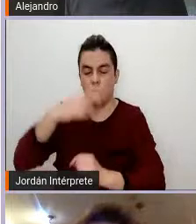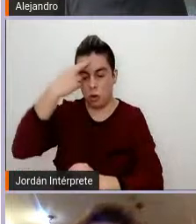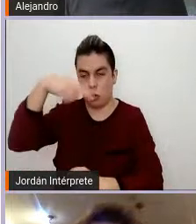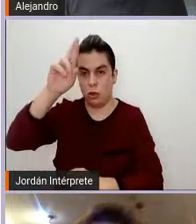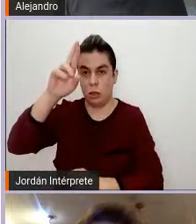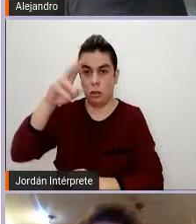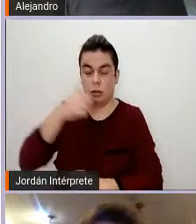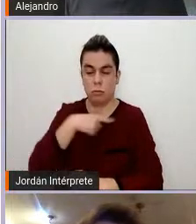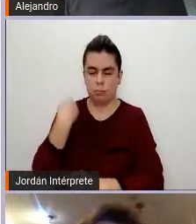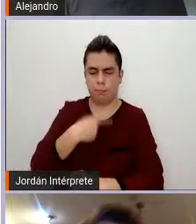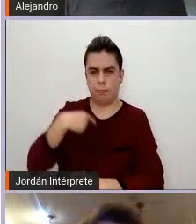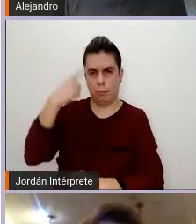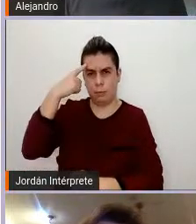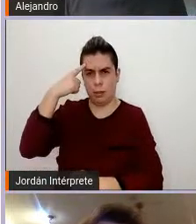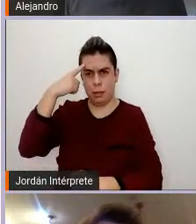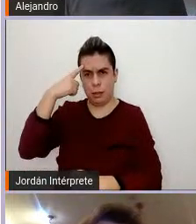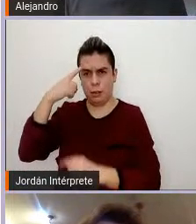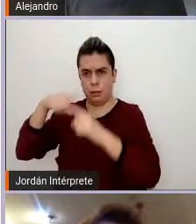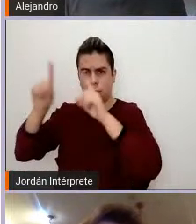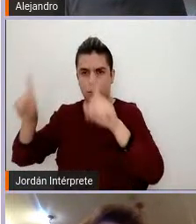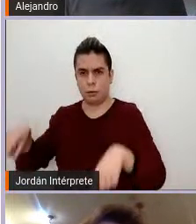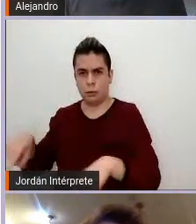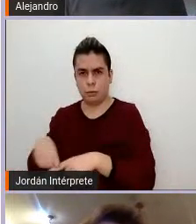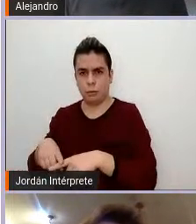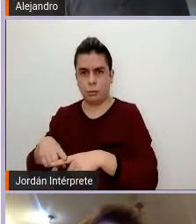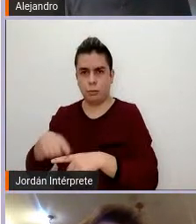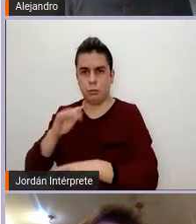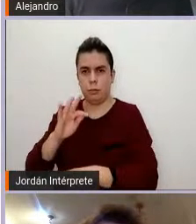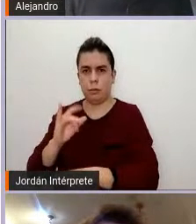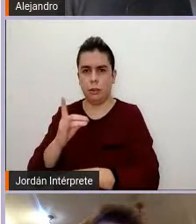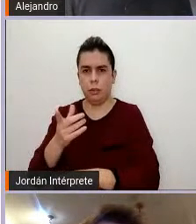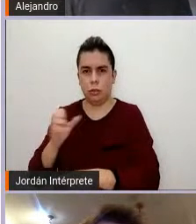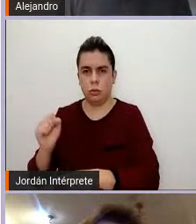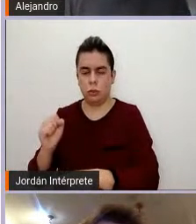pintada tendría esa misma característica de subversión.